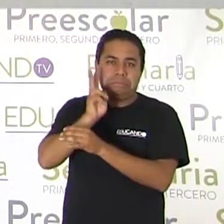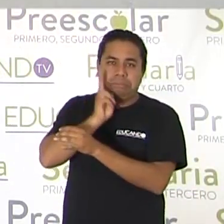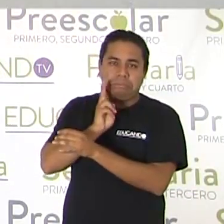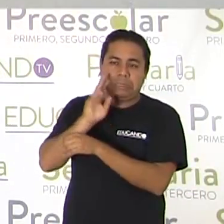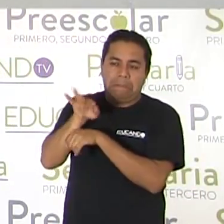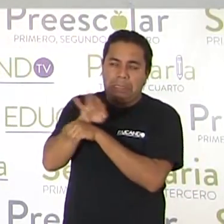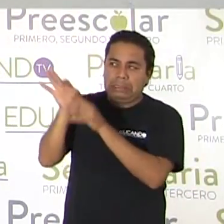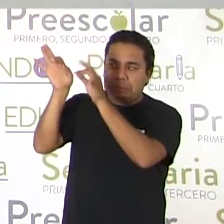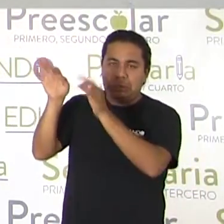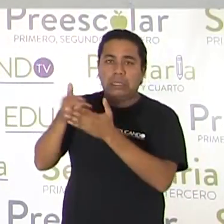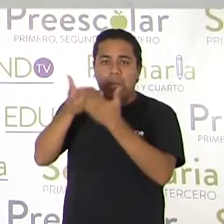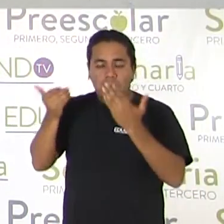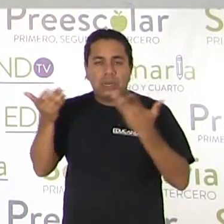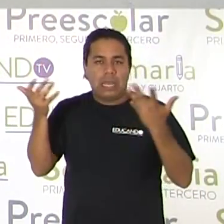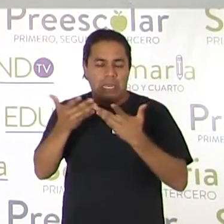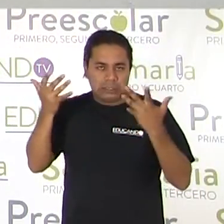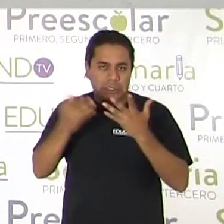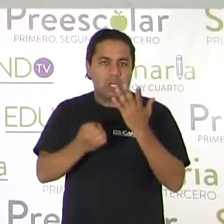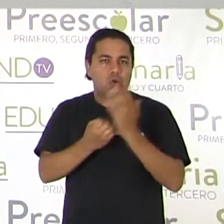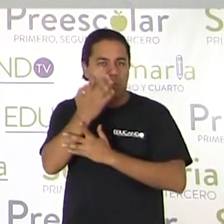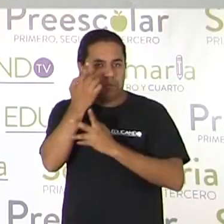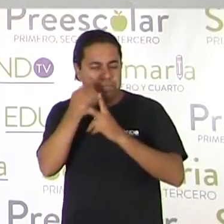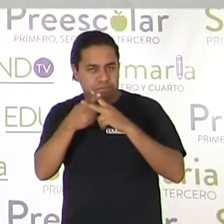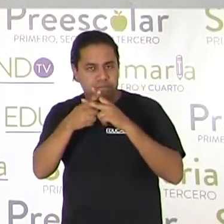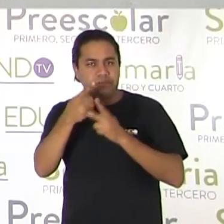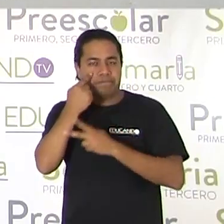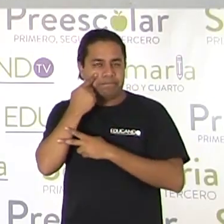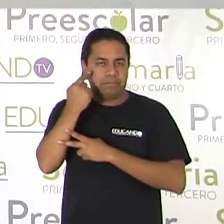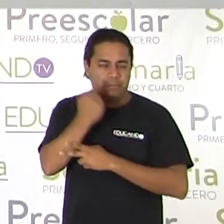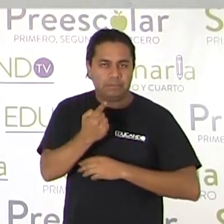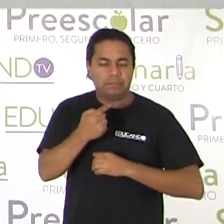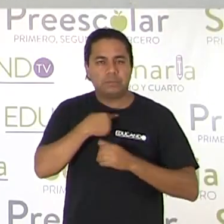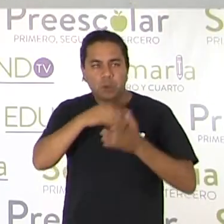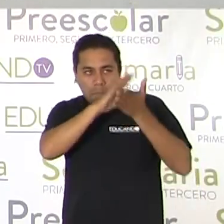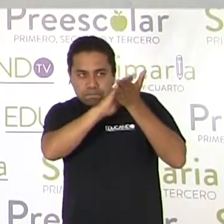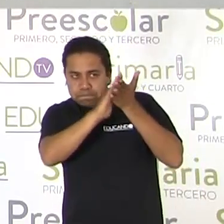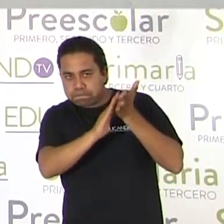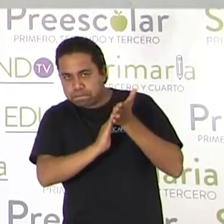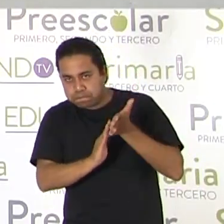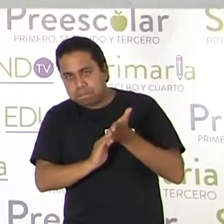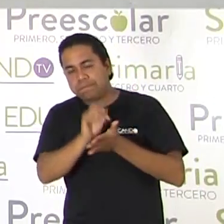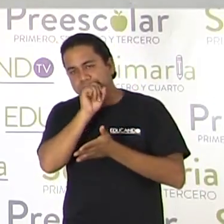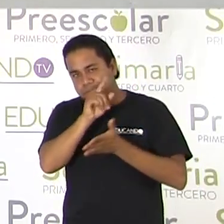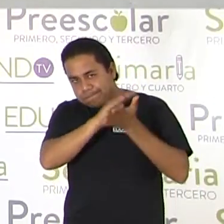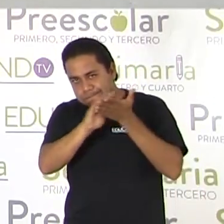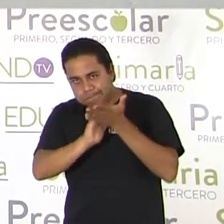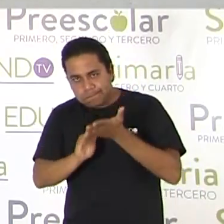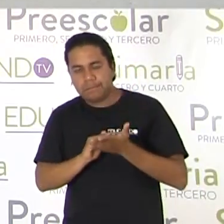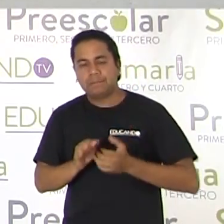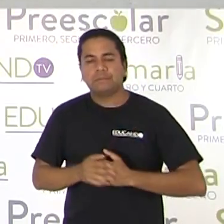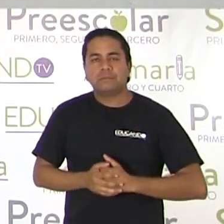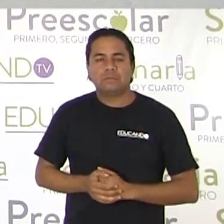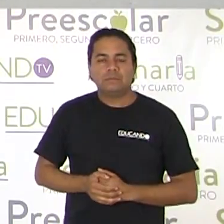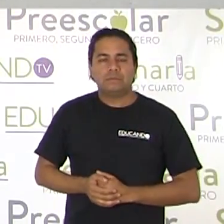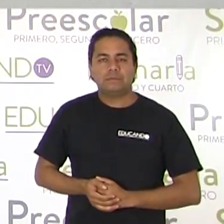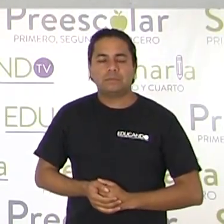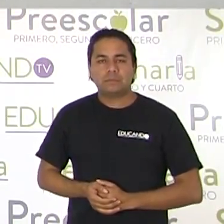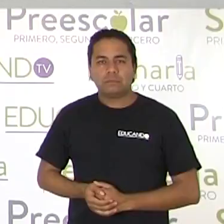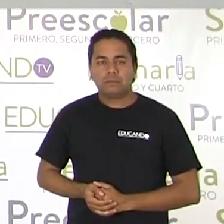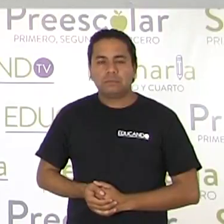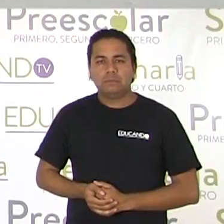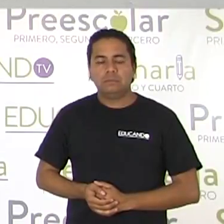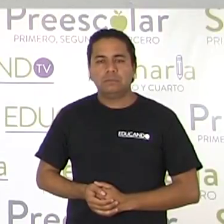vamos a desarrollar un algoritmo que es el siguiente. Voy a borrar esta parte también de acá. Ahora, ¿cómo podemos